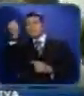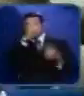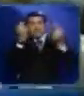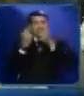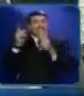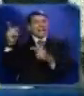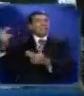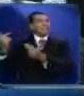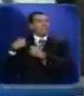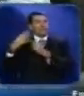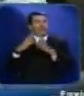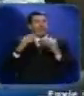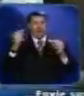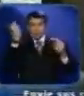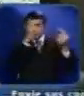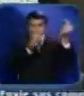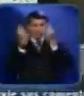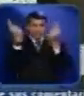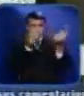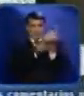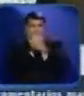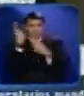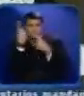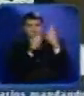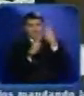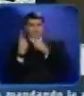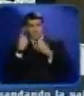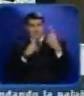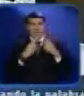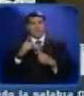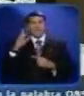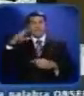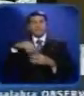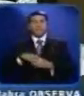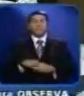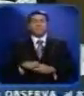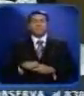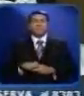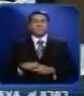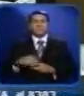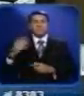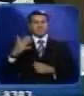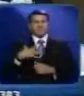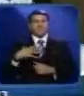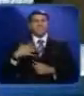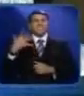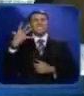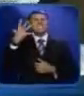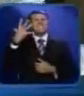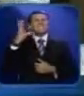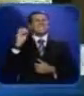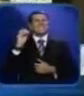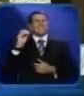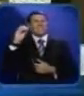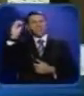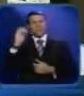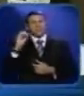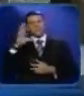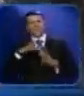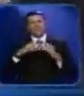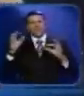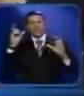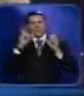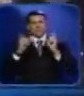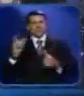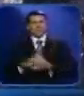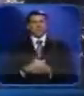y de verdad, es una estrella dentro del programa, porque ella es, para mí, el 50% de todos los personajes.